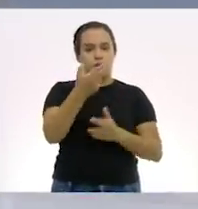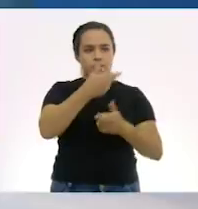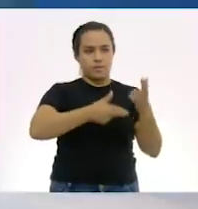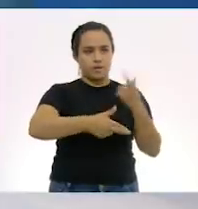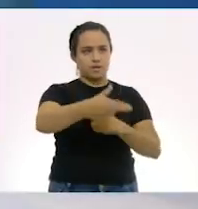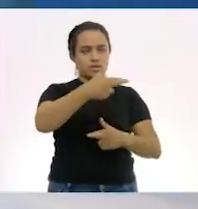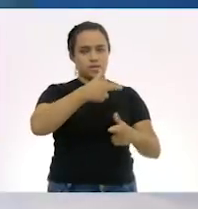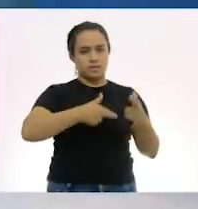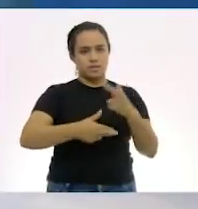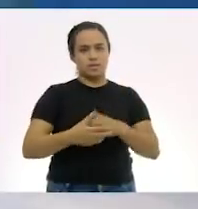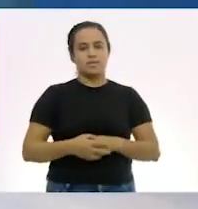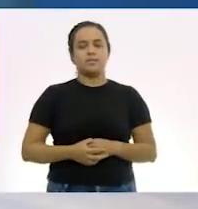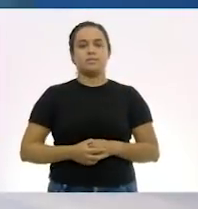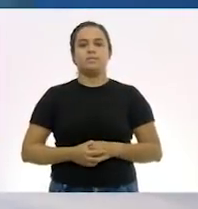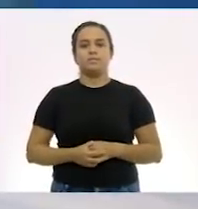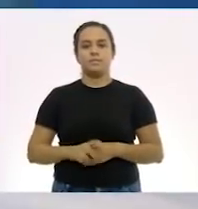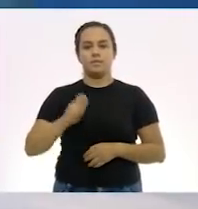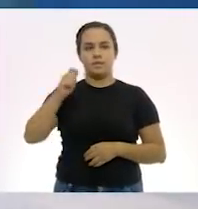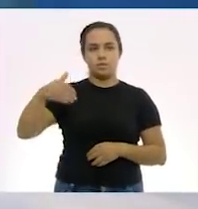eje. Circulares.